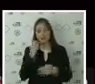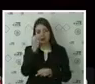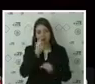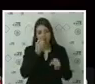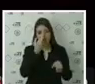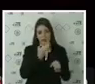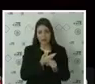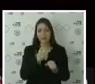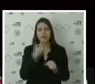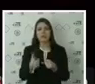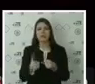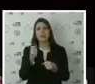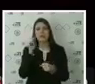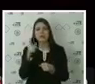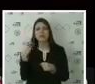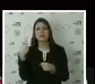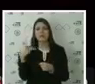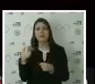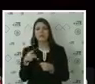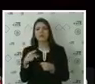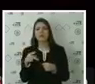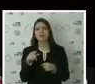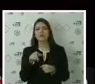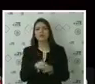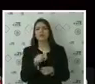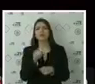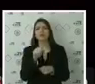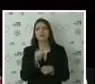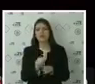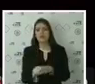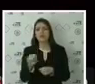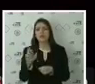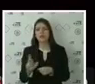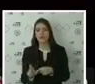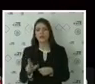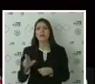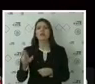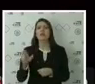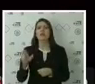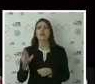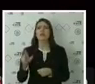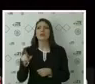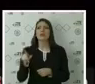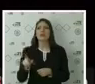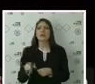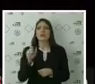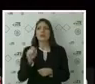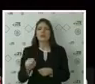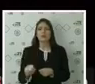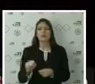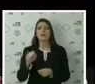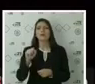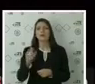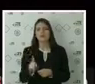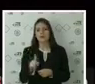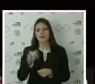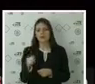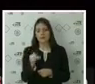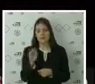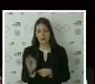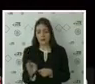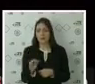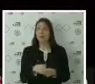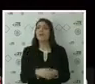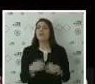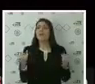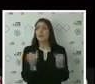Estudio y Cuenta de la Sala Regional Especializada del Tribunal Electoral del Poder Judicial de la Federación, secretaria